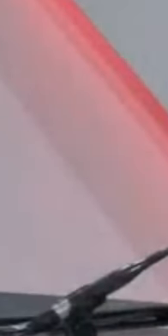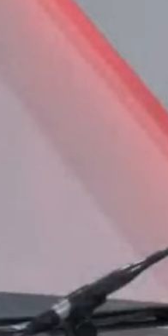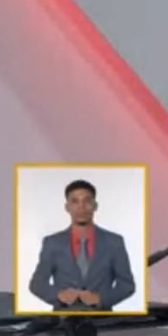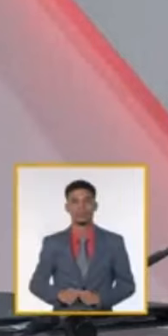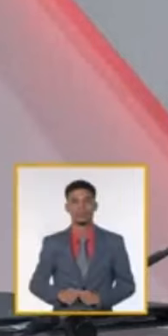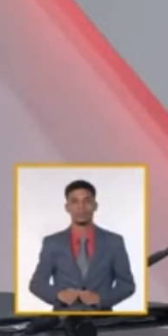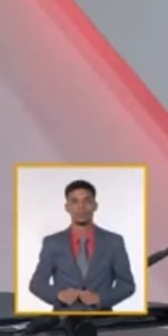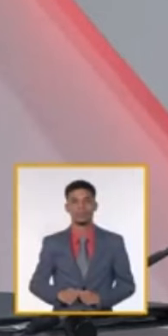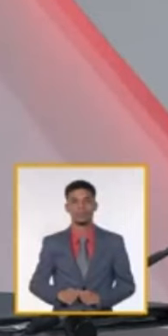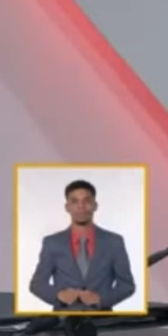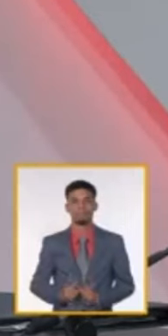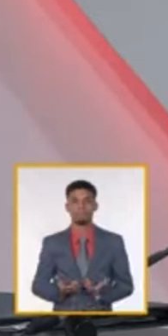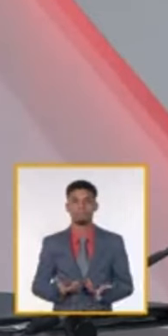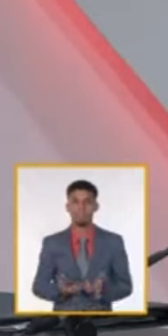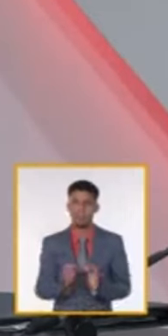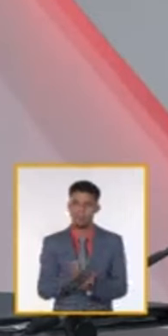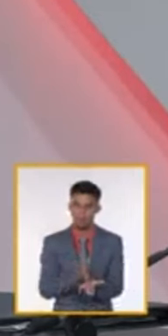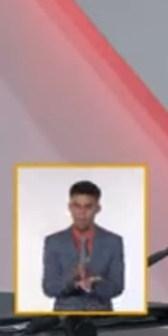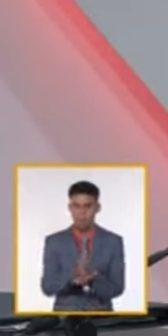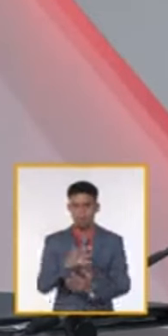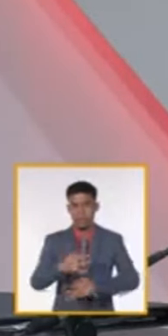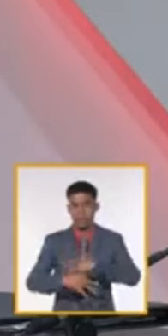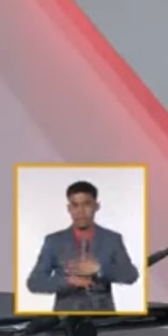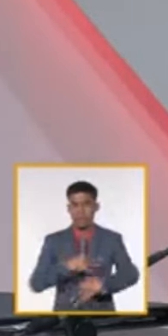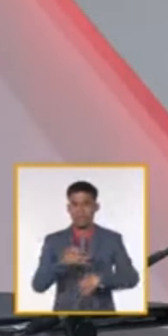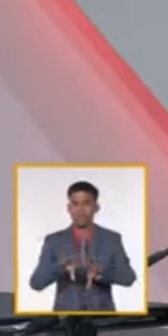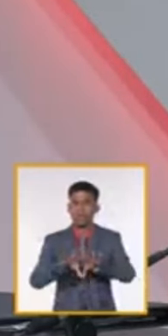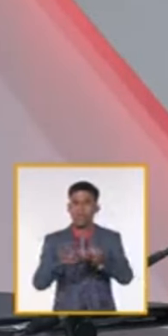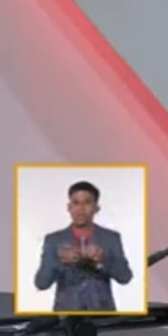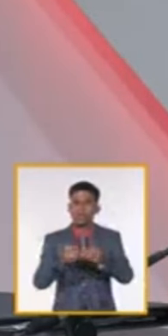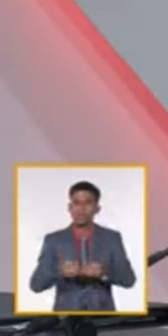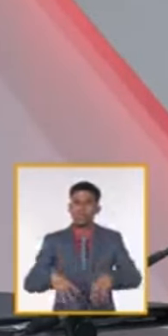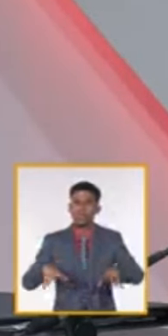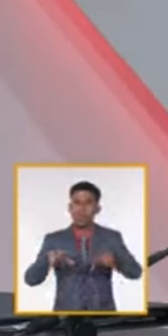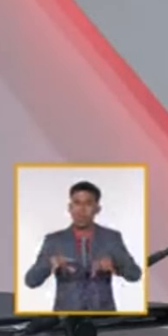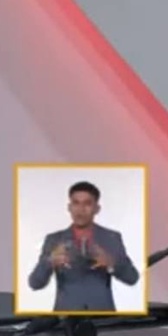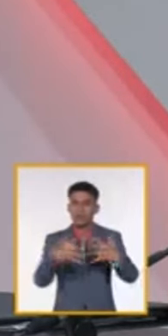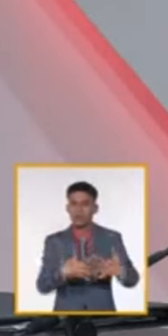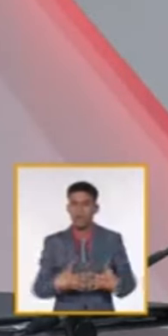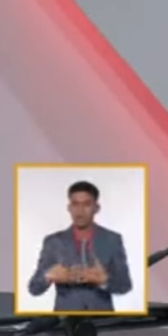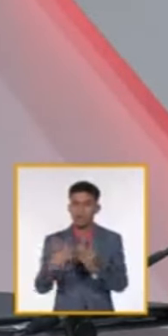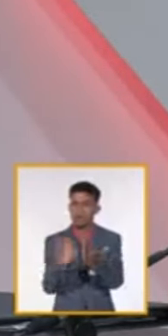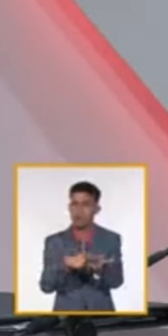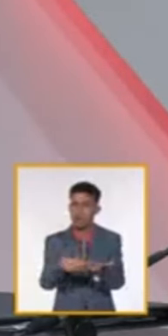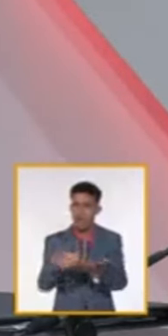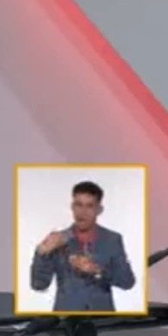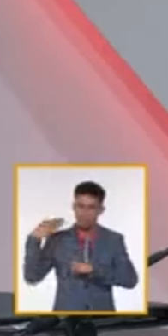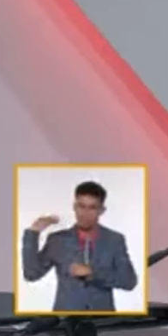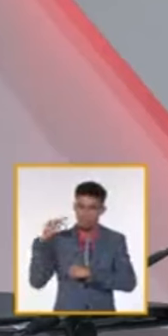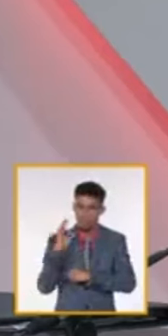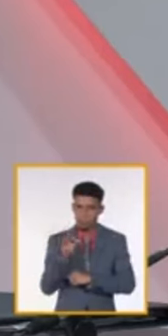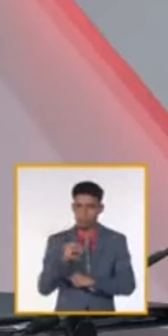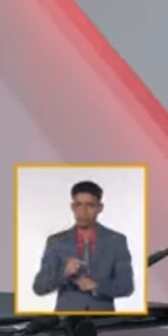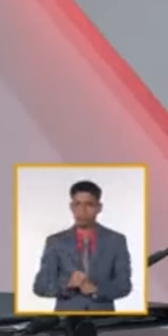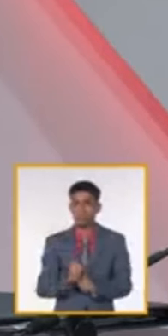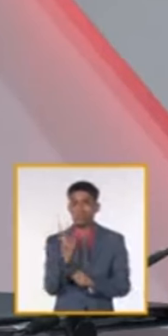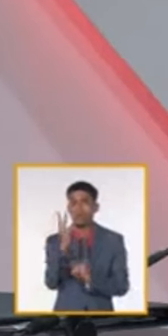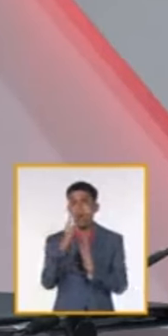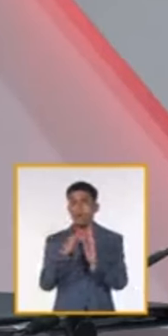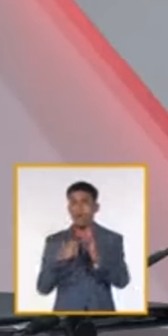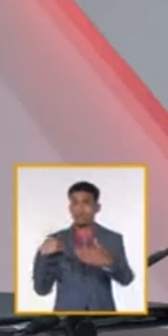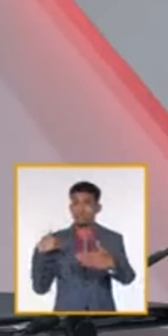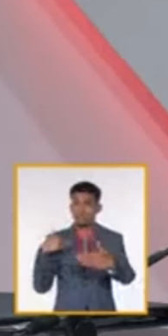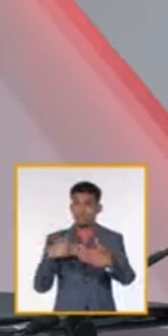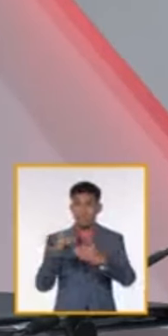Bueno, hablábamos de lo que ha ocurrido en todas estas semanas, ya son más de dos meses desde que se